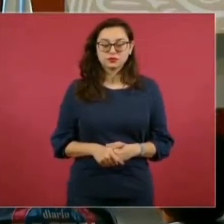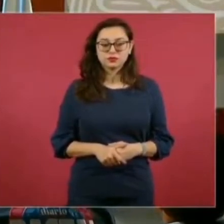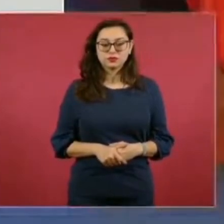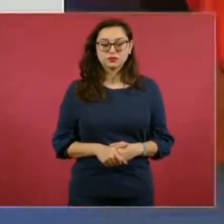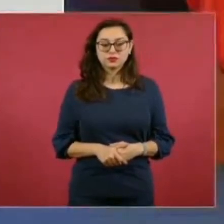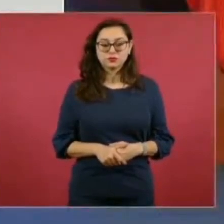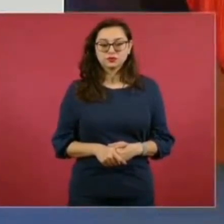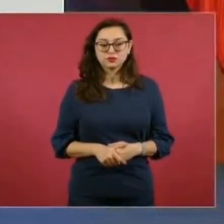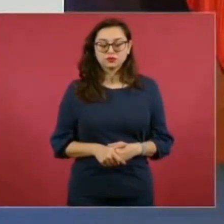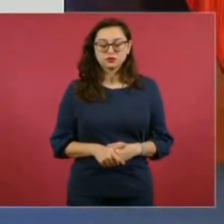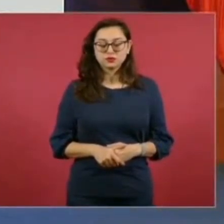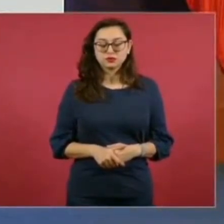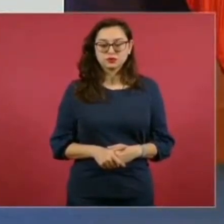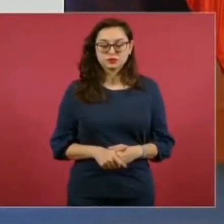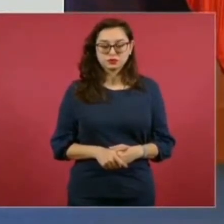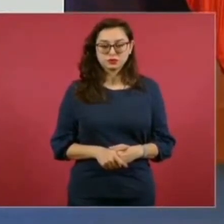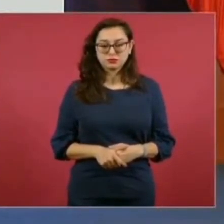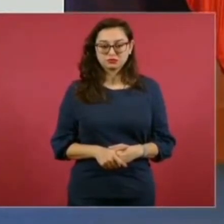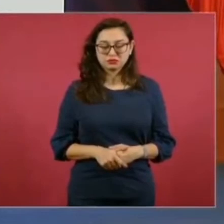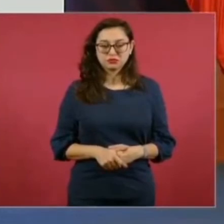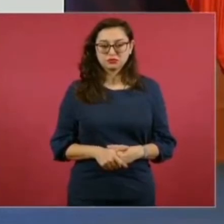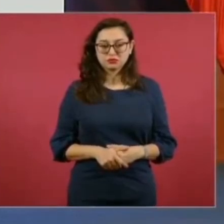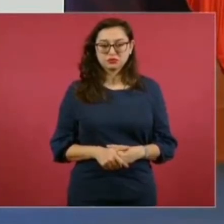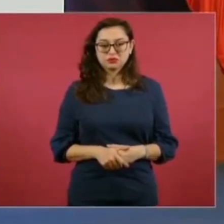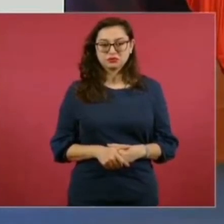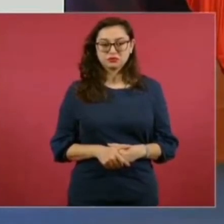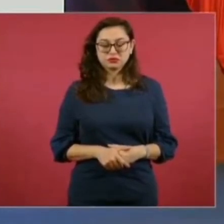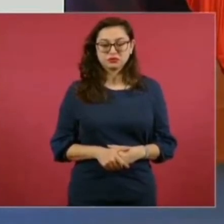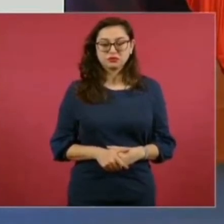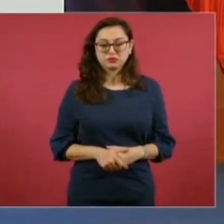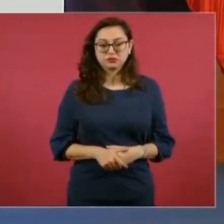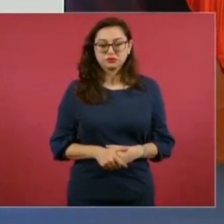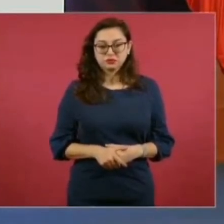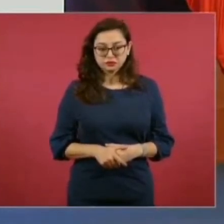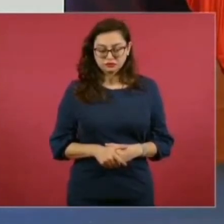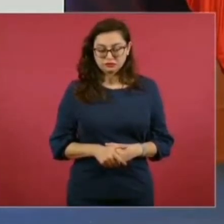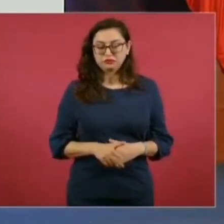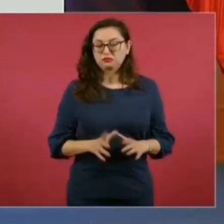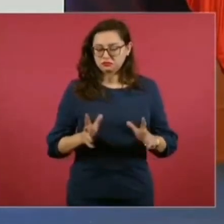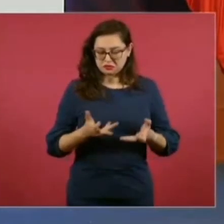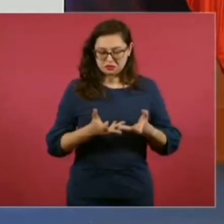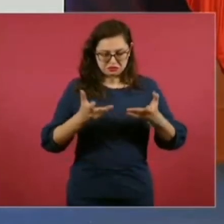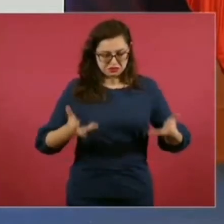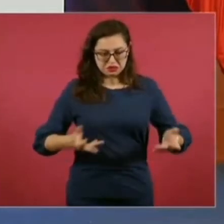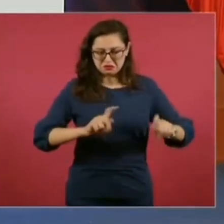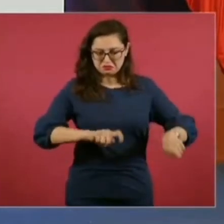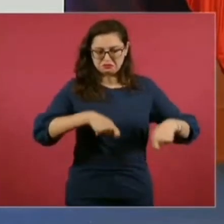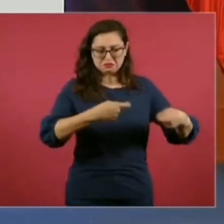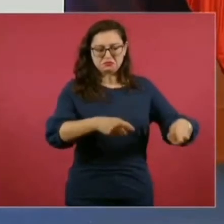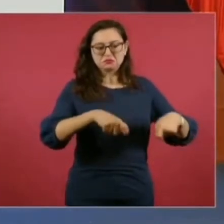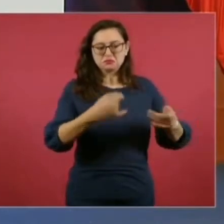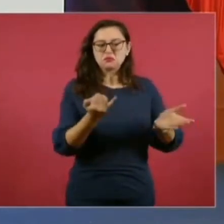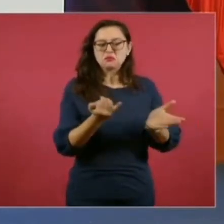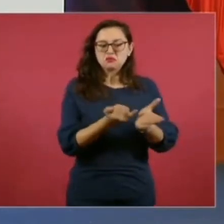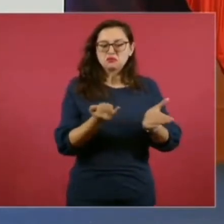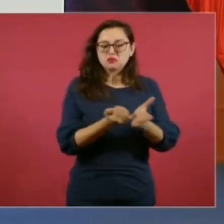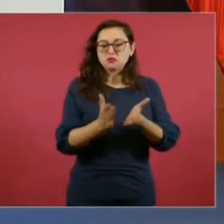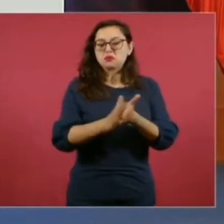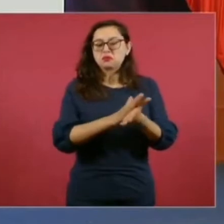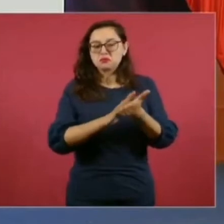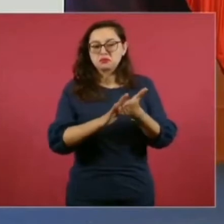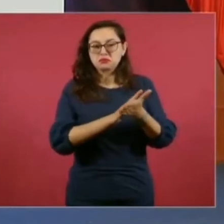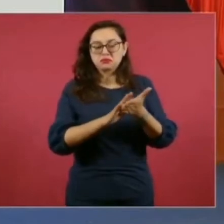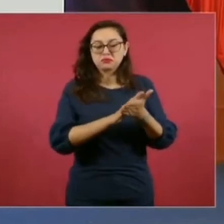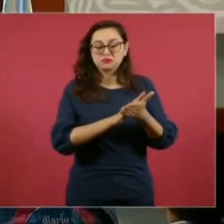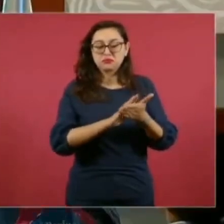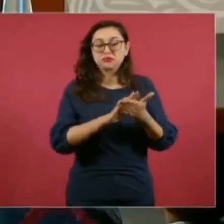Eliminaron los límites de la superficie que podría ser concesionada, derogaron el impuesto a la extracción de minerales y dieron lugar a la privatización